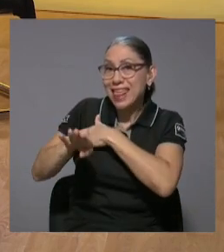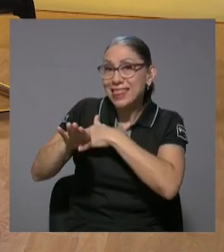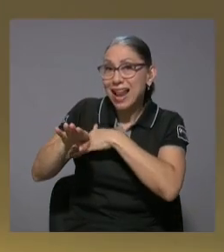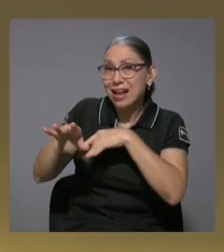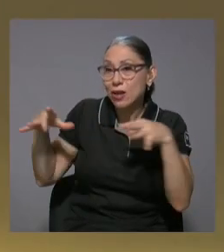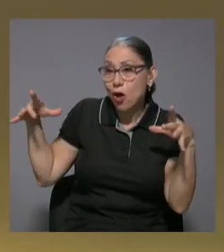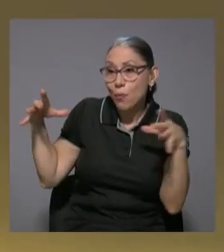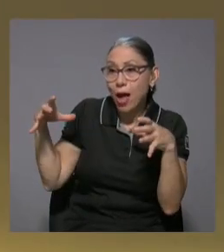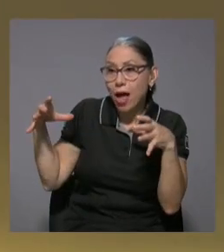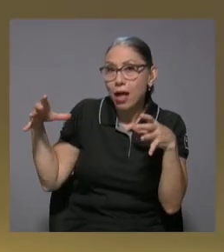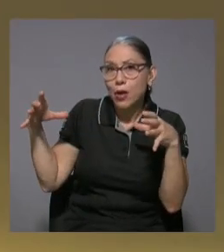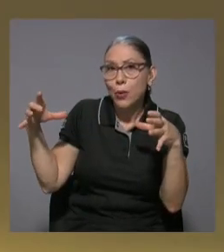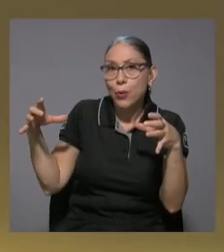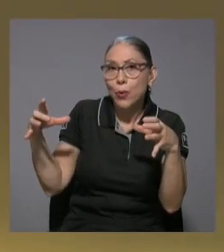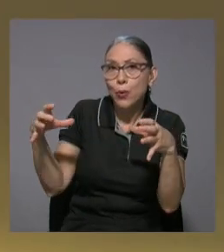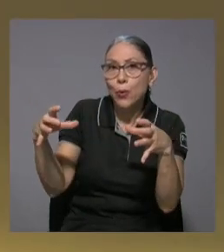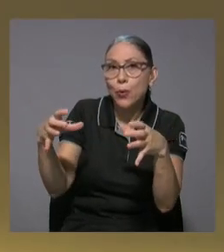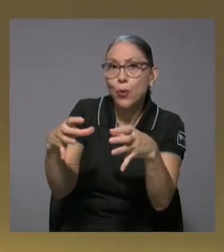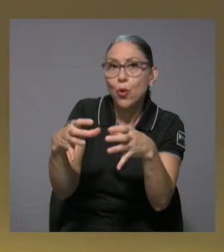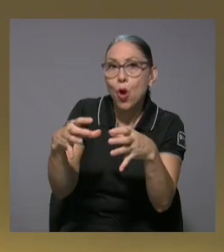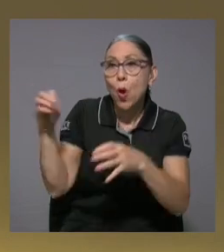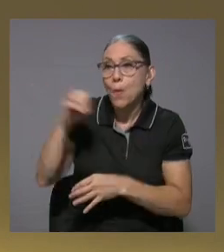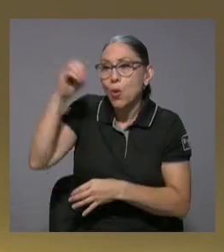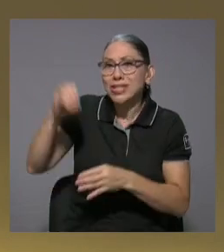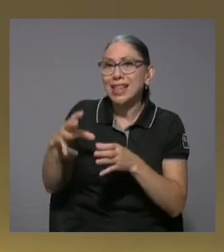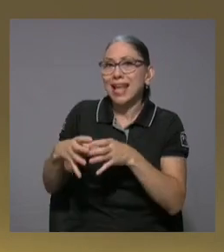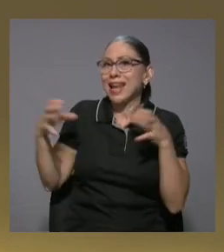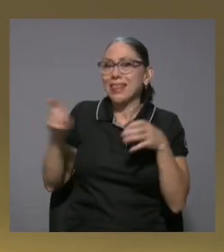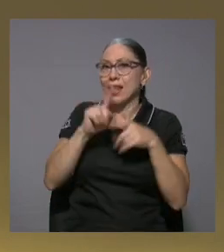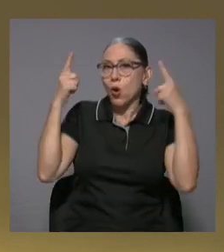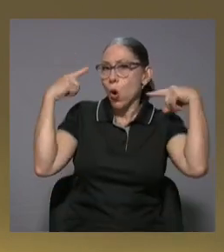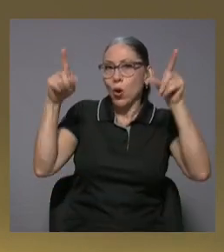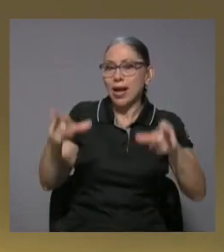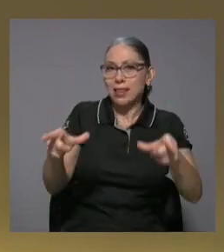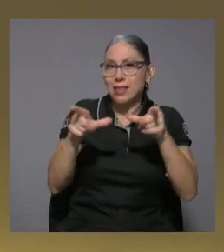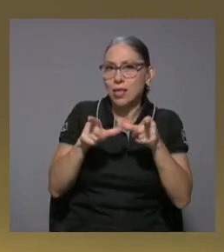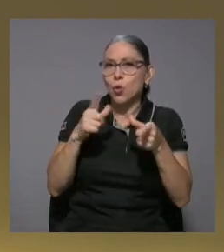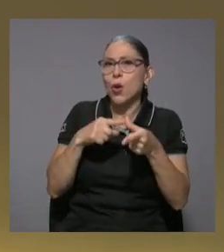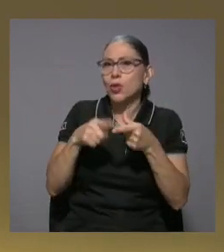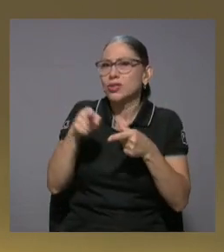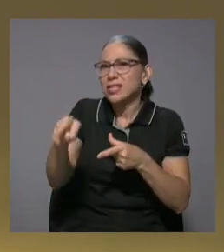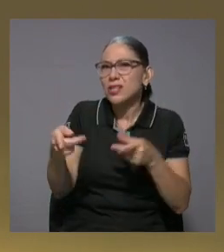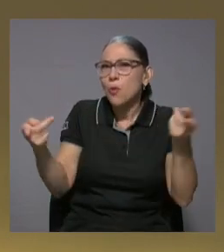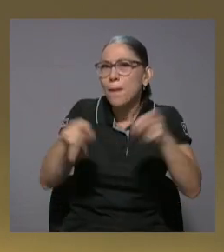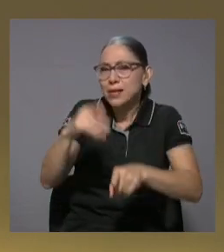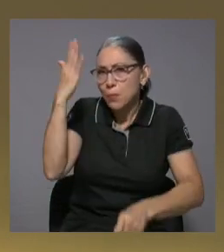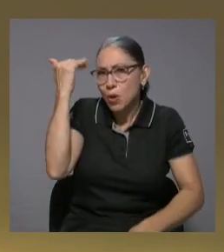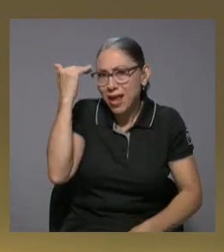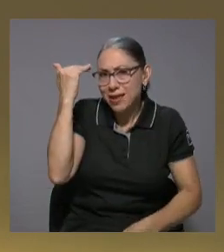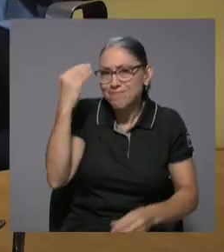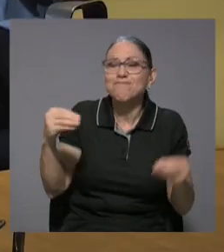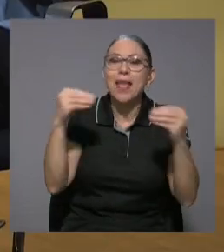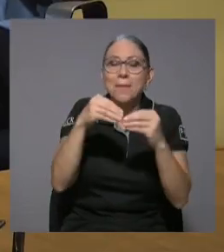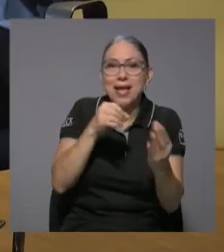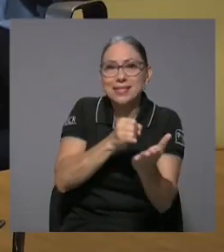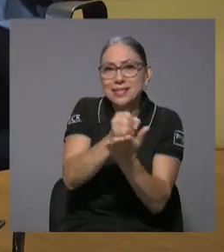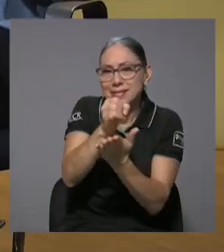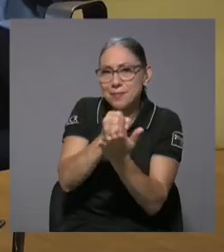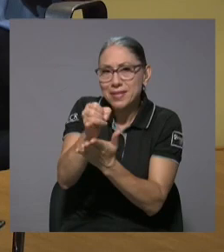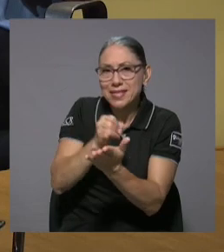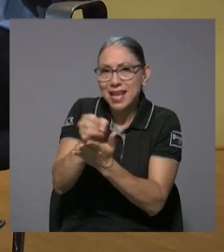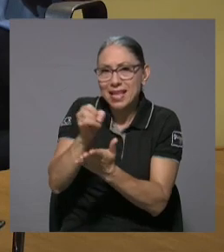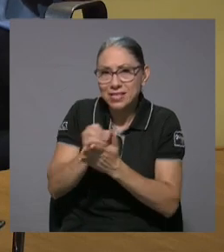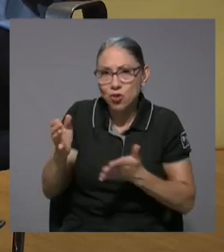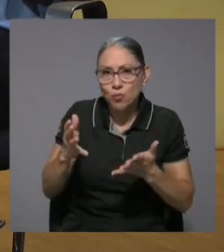tema aquí más crítico. ¿Por qué no lo están logrando obtener? Entonces hay que hacer más investigación, pero tenemos algunas pistas, digamos, que ya el